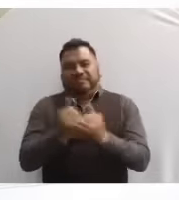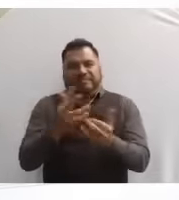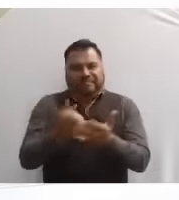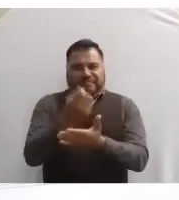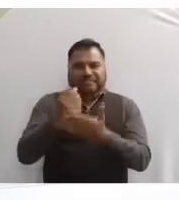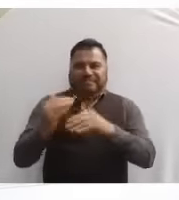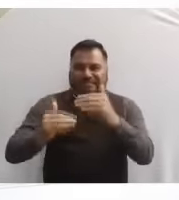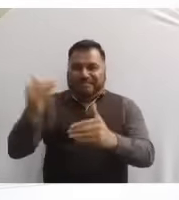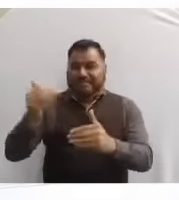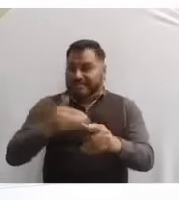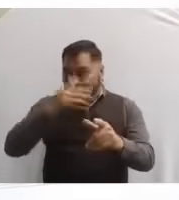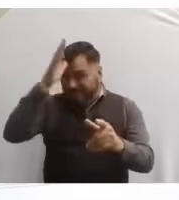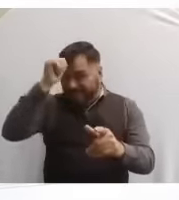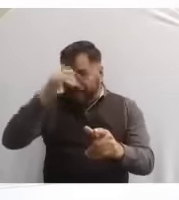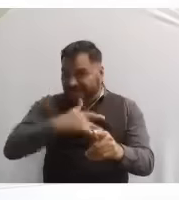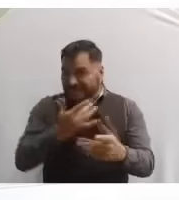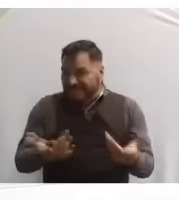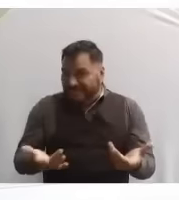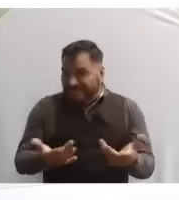¿Les parece bien?